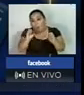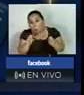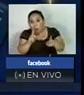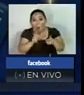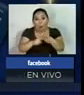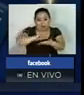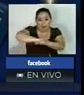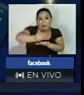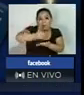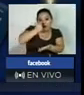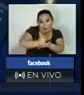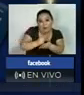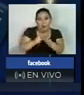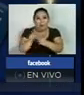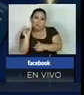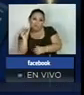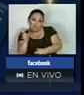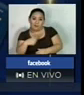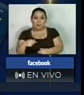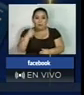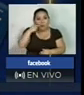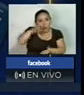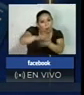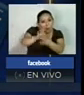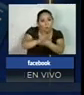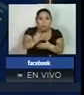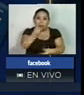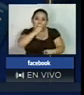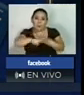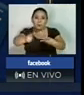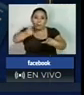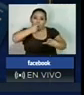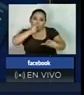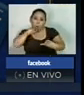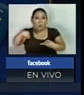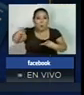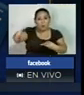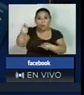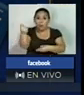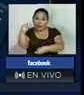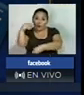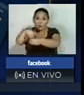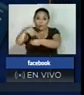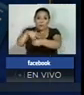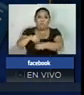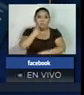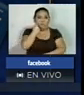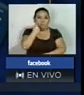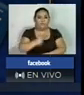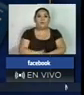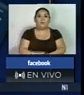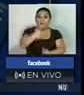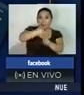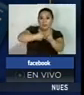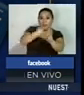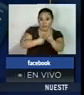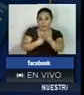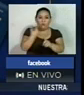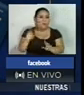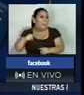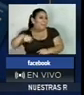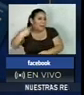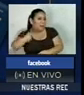residencia a realizar compras de comida, medicamentos, o asistir a una agencia bancaria. El sábado, ¿no?